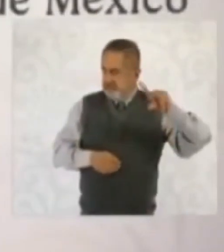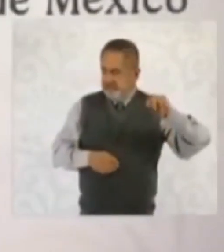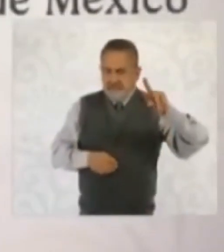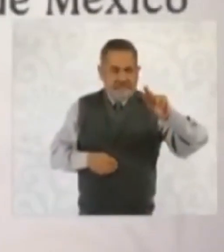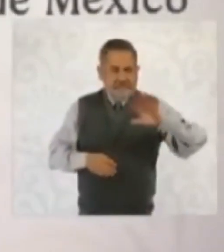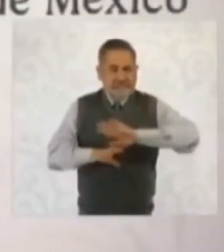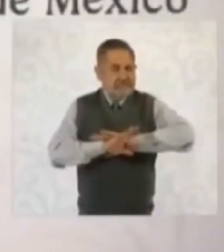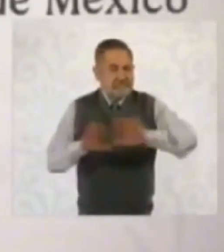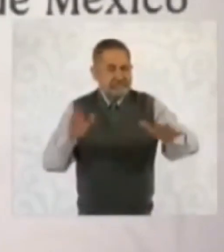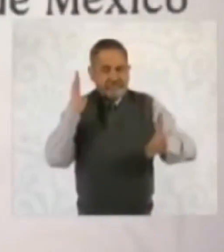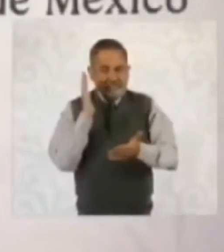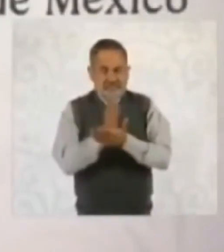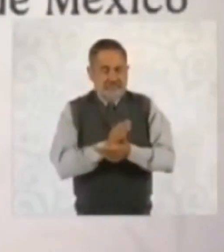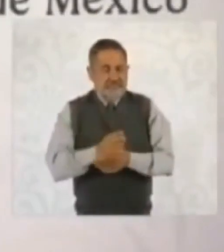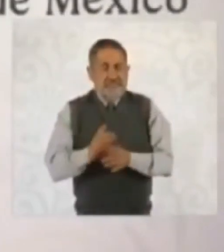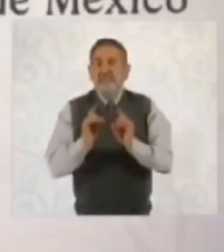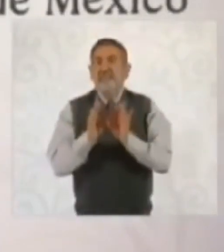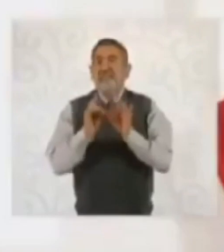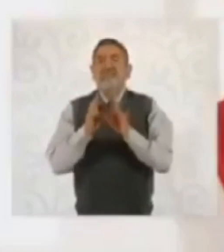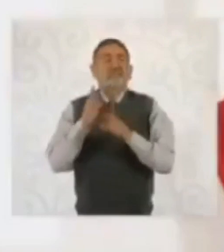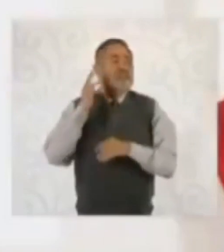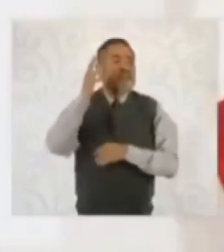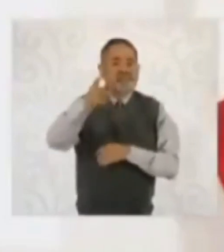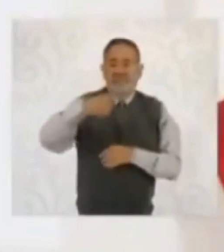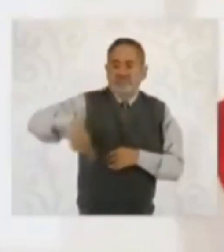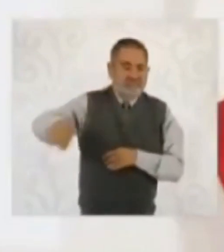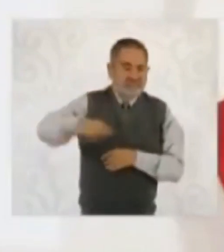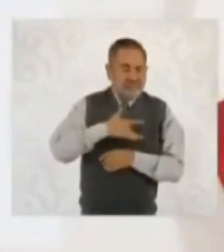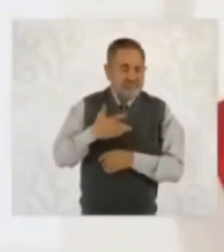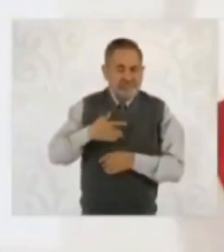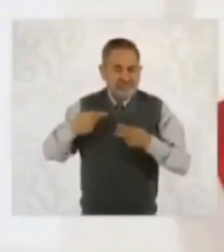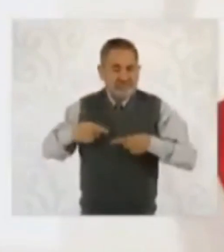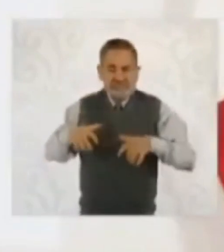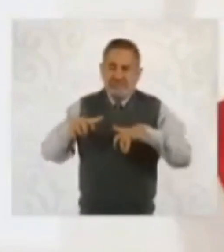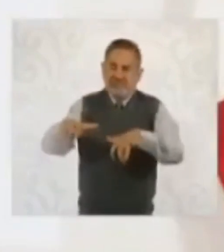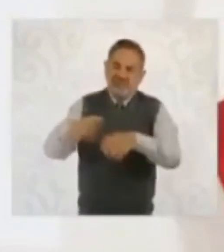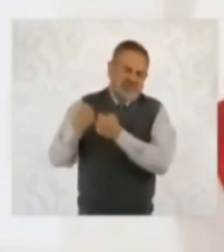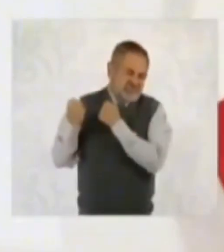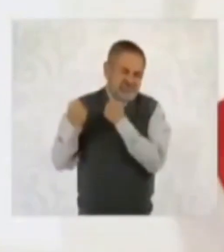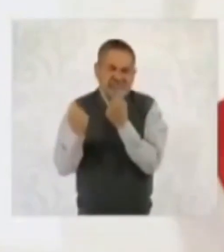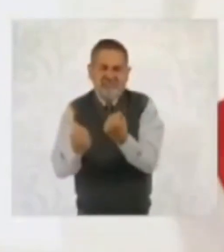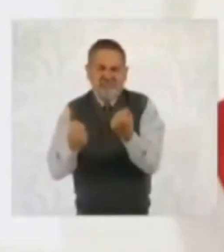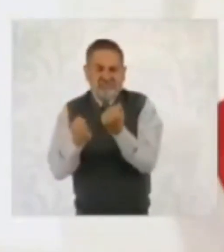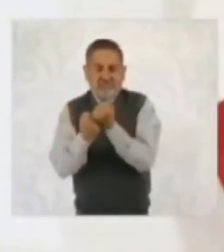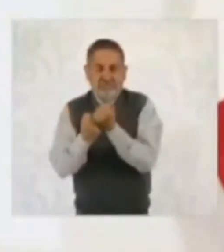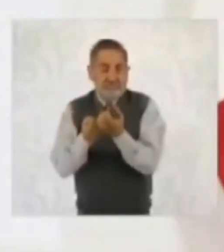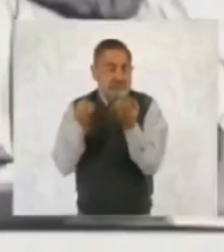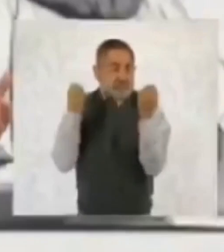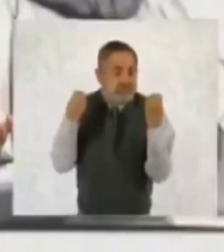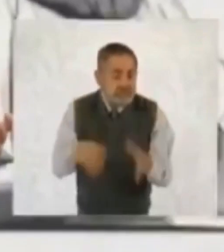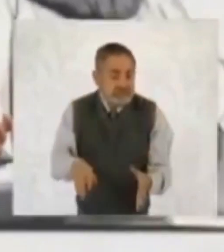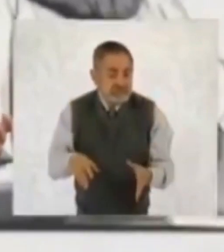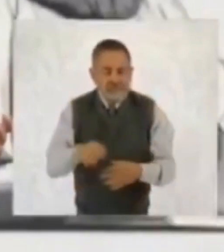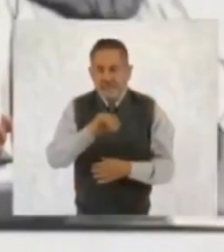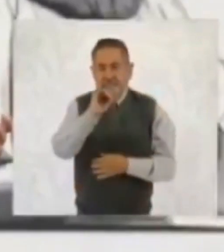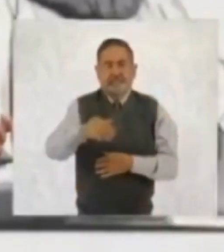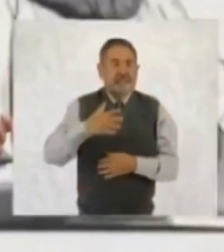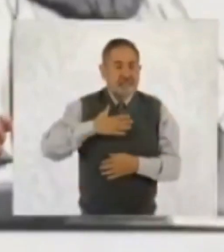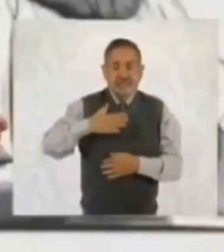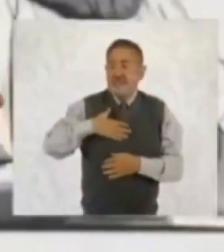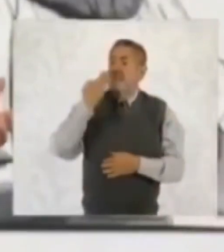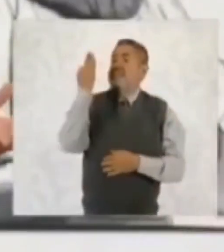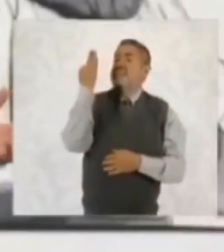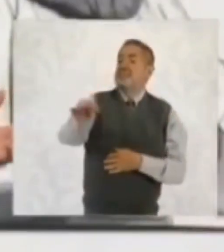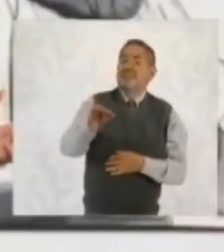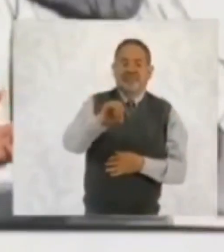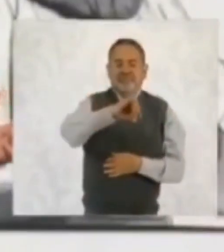otra circunstancia. Lo importante es la fuerza. Y eso no lo vamos a perder nunca, porque nunca vamos a traicionar a la